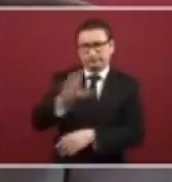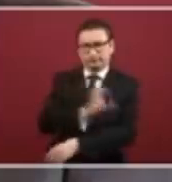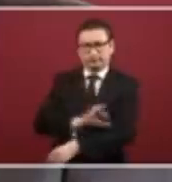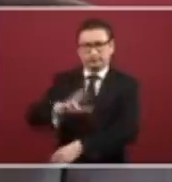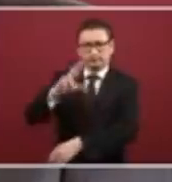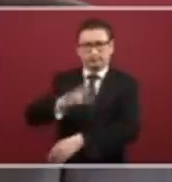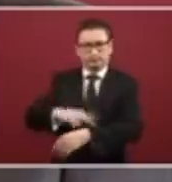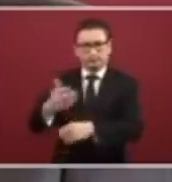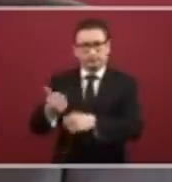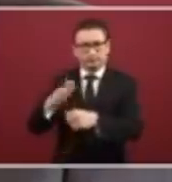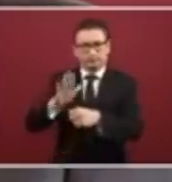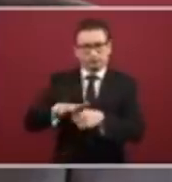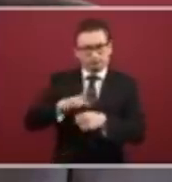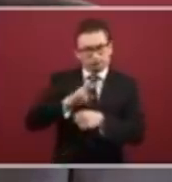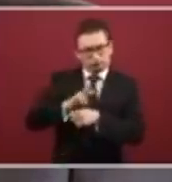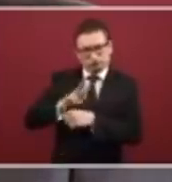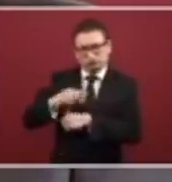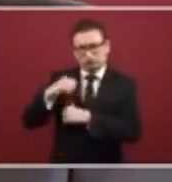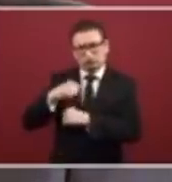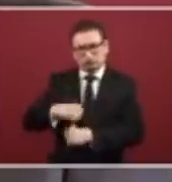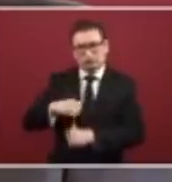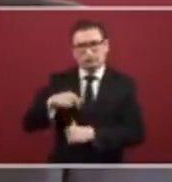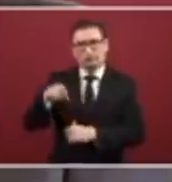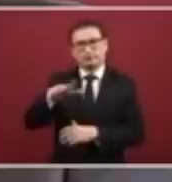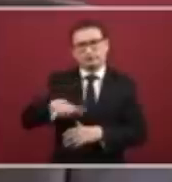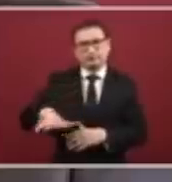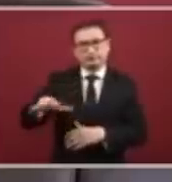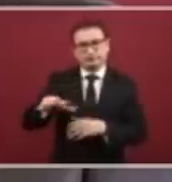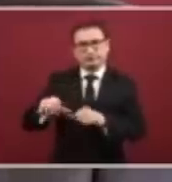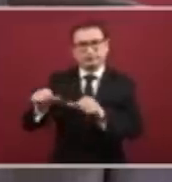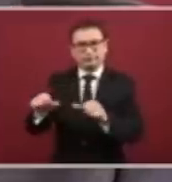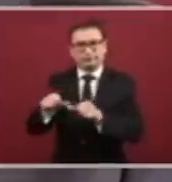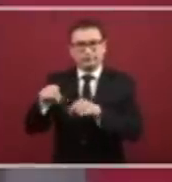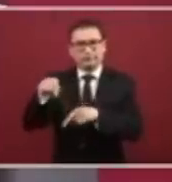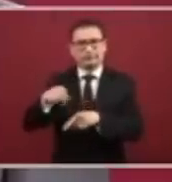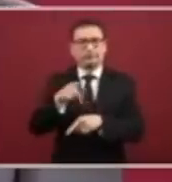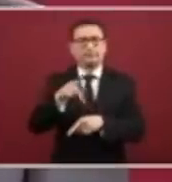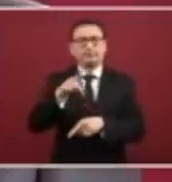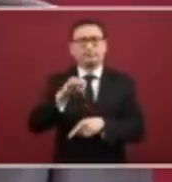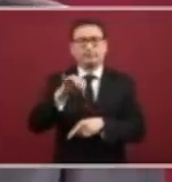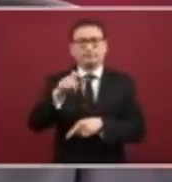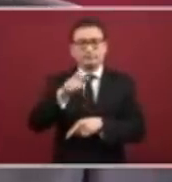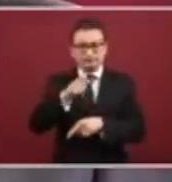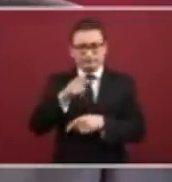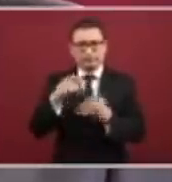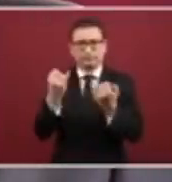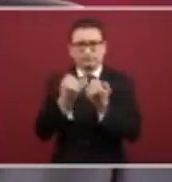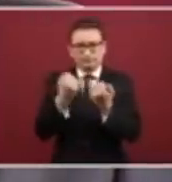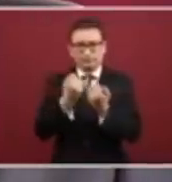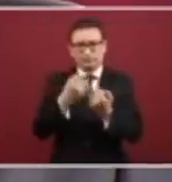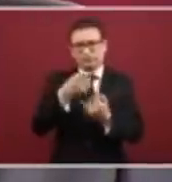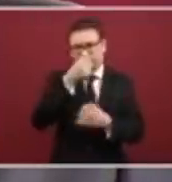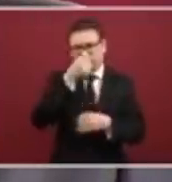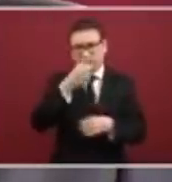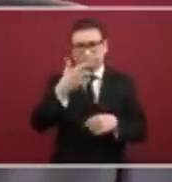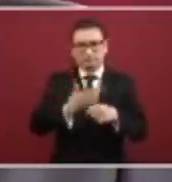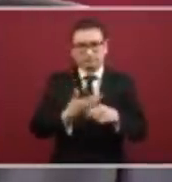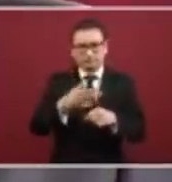administración, supervisión de Pemex y de la Secretaría de Energía.